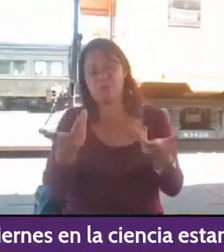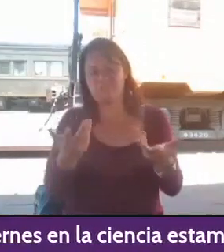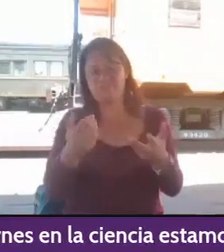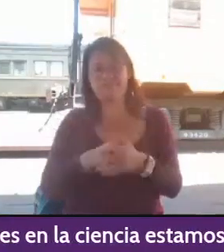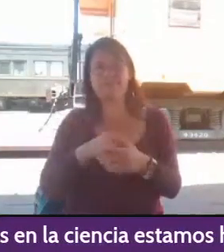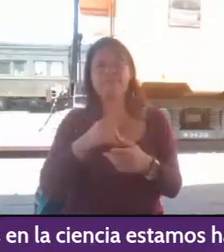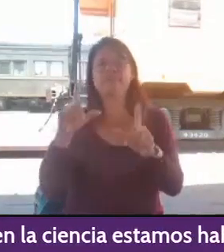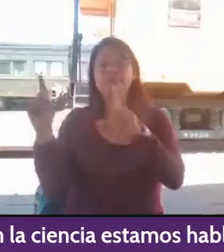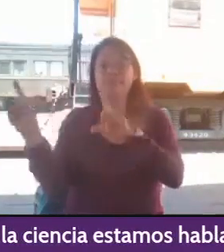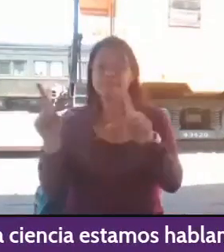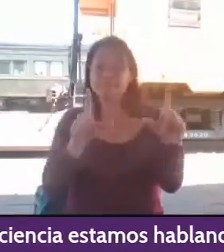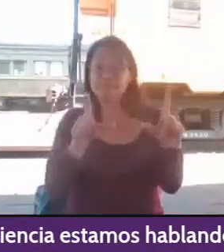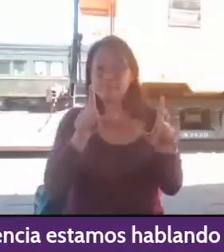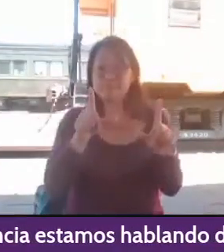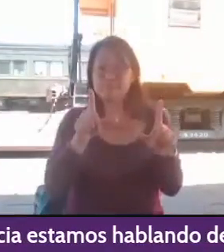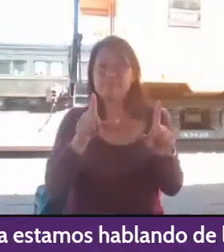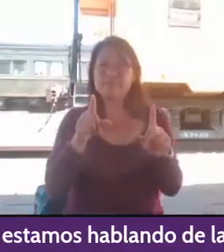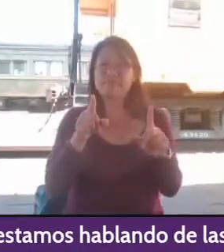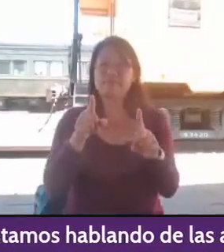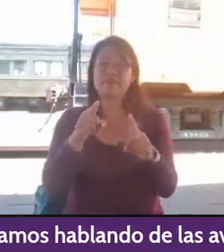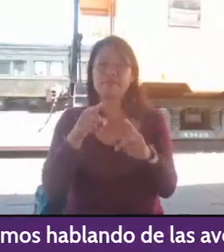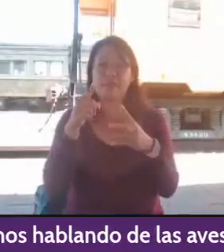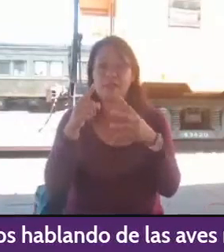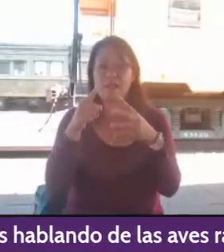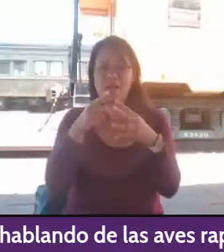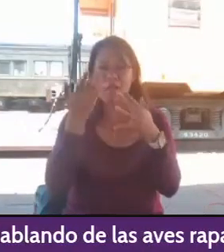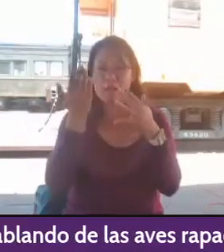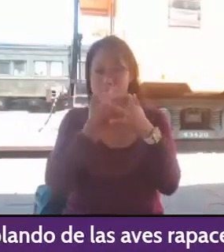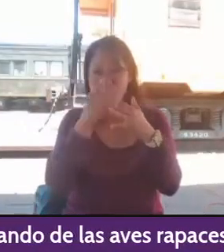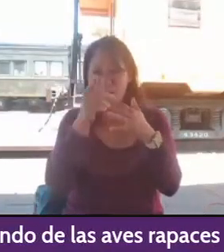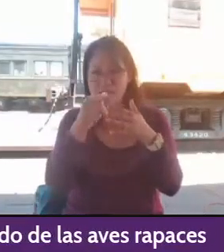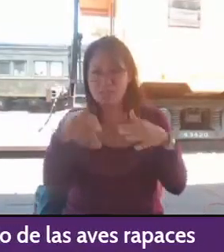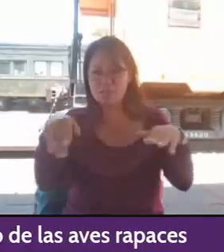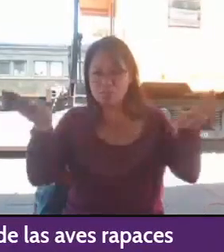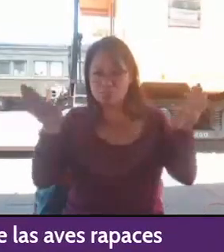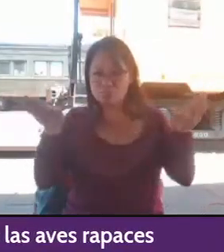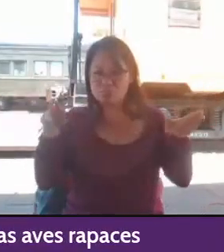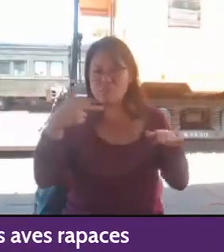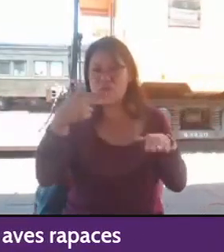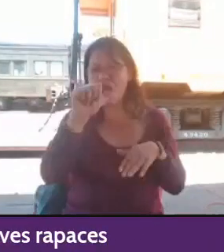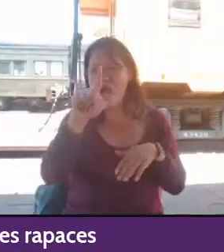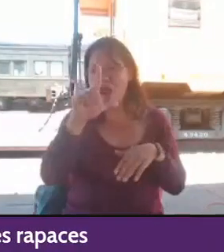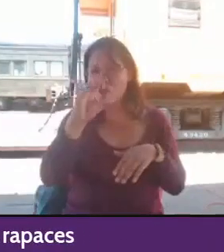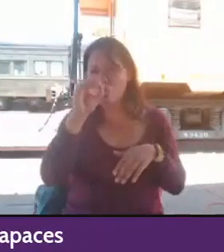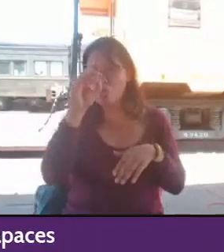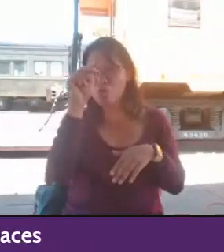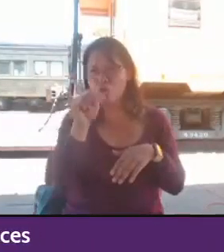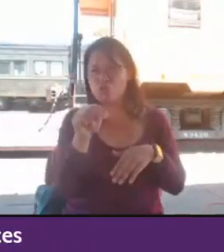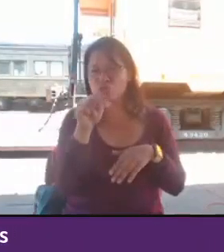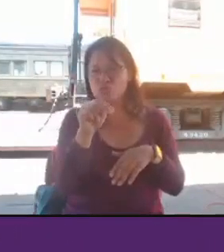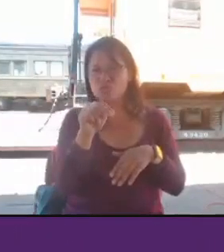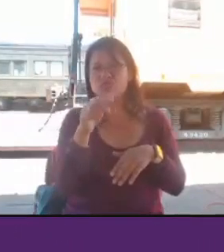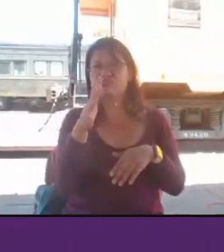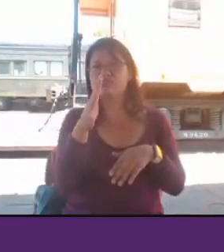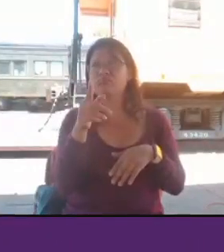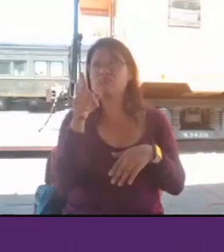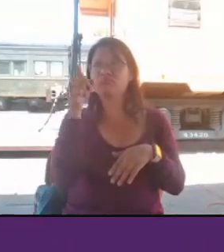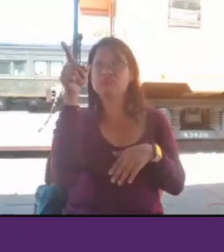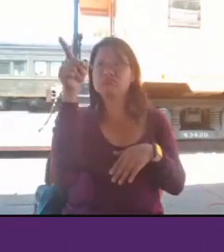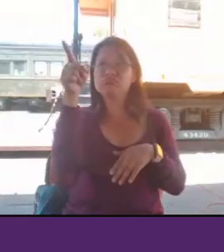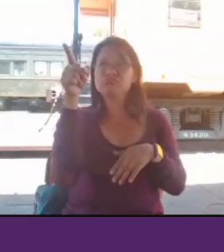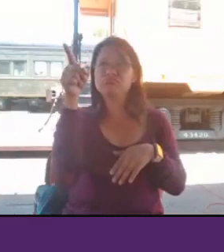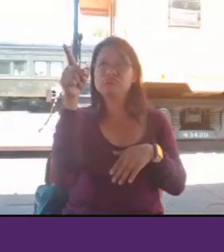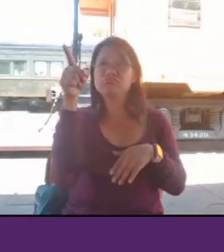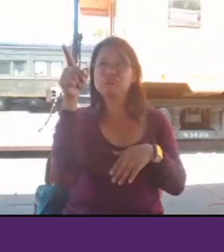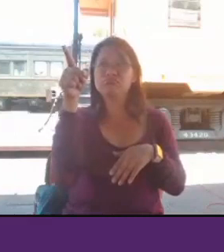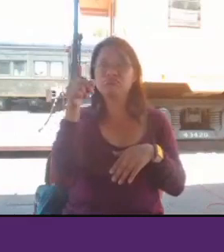pequeños, como el que está en medio, el cernícalo americano, que es un halconcito como de este tamañito, de aquí a